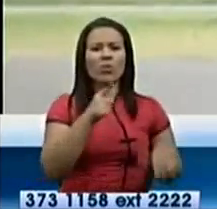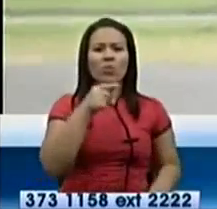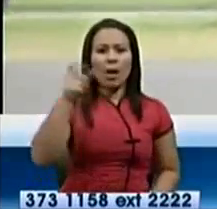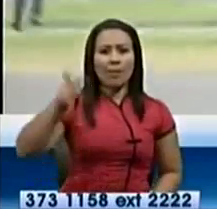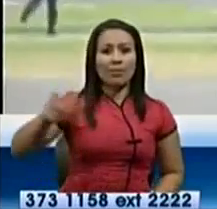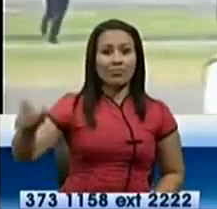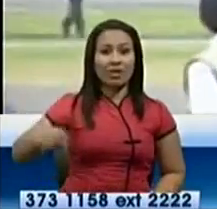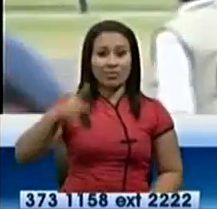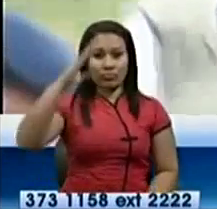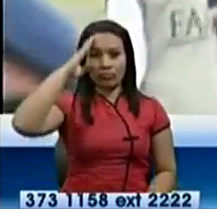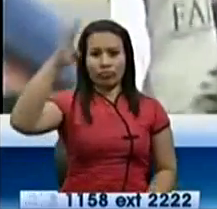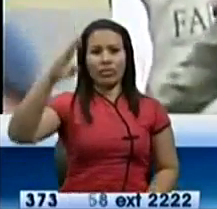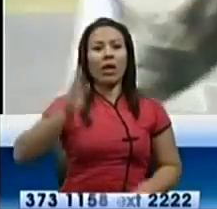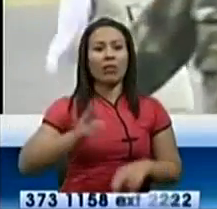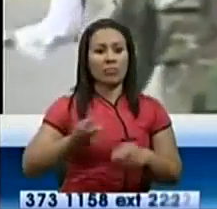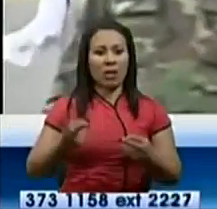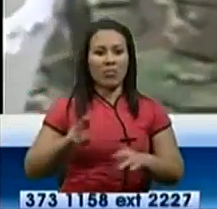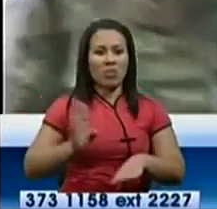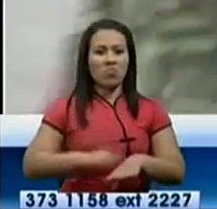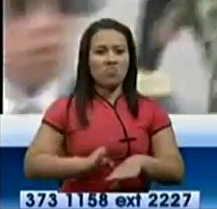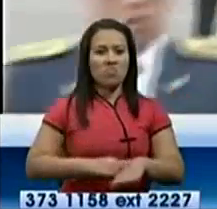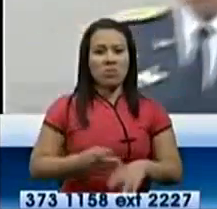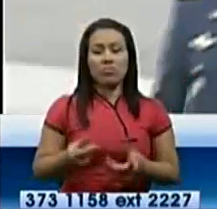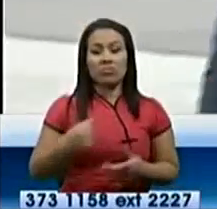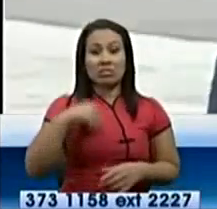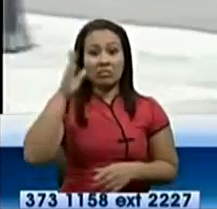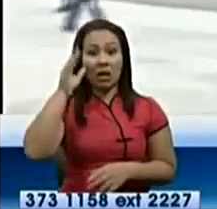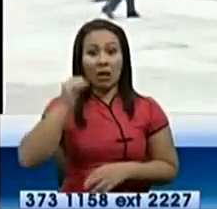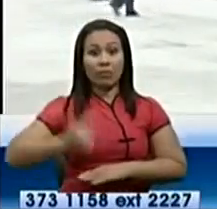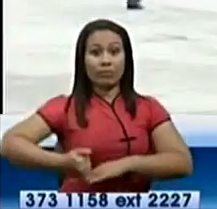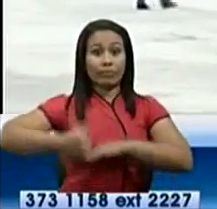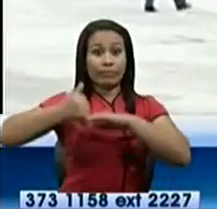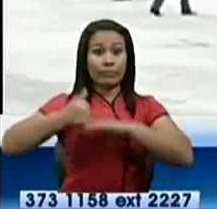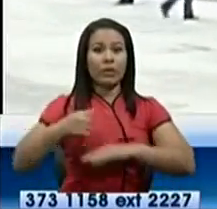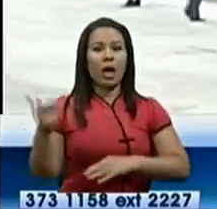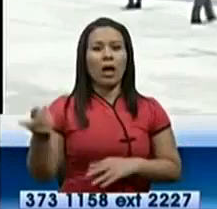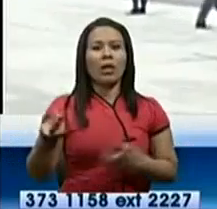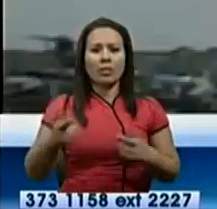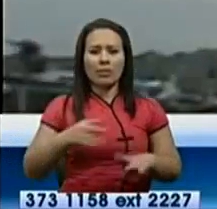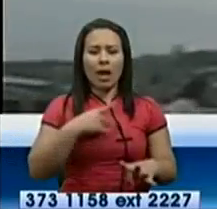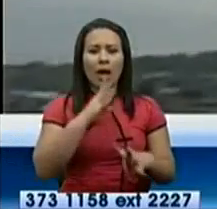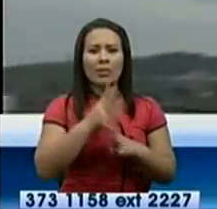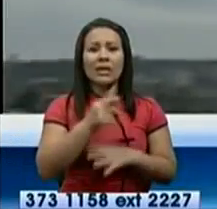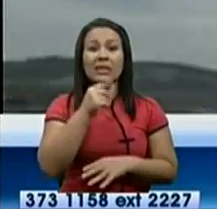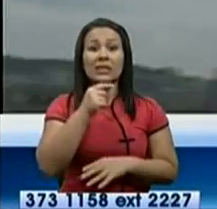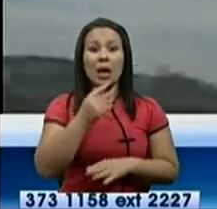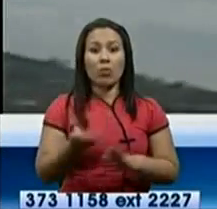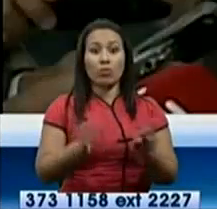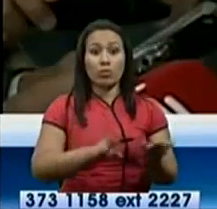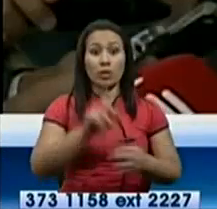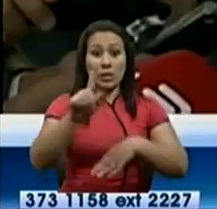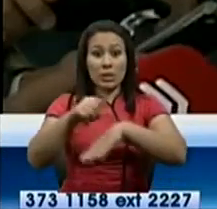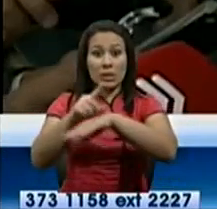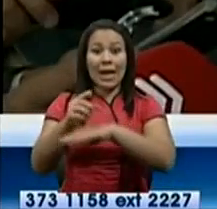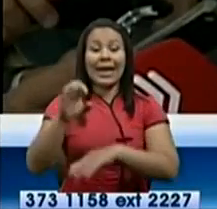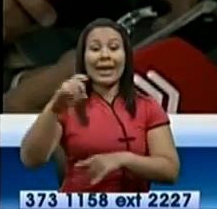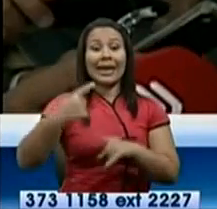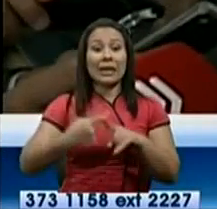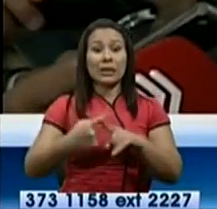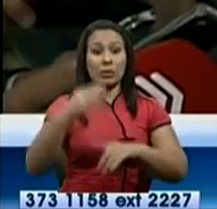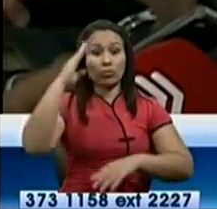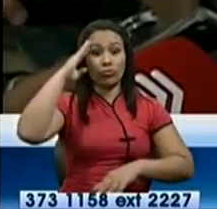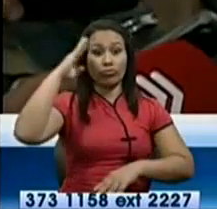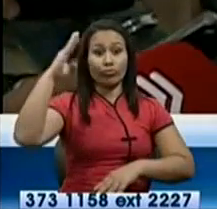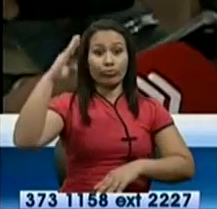también que el gobierno recibió tres informes de los peritos contratados para esclarecer la muerte del excomandante de la FAE. Sus conclusiones